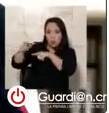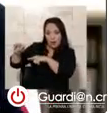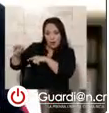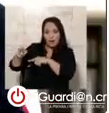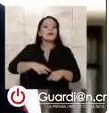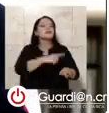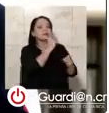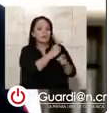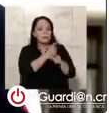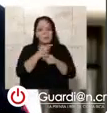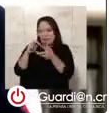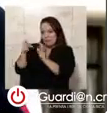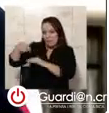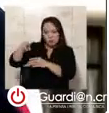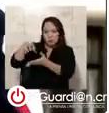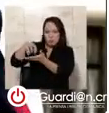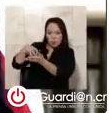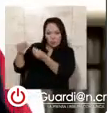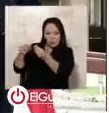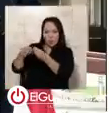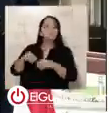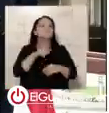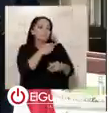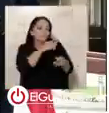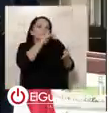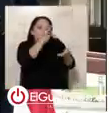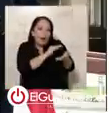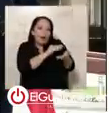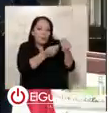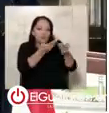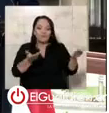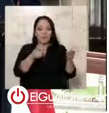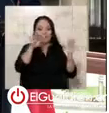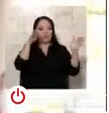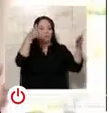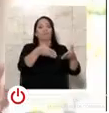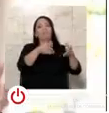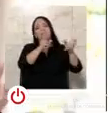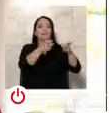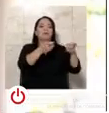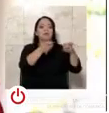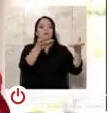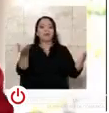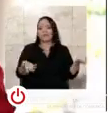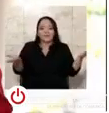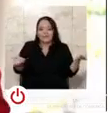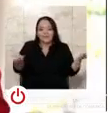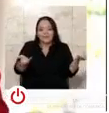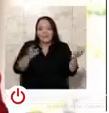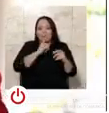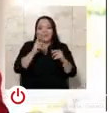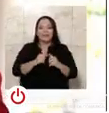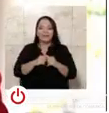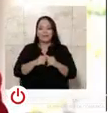con dudosa productividad. Baja la productividad, porque se dedican a labores administrativas que no